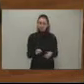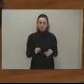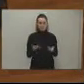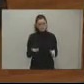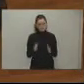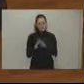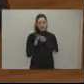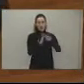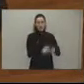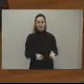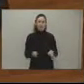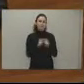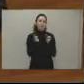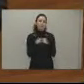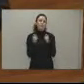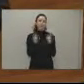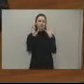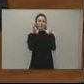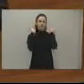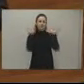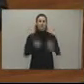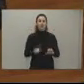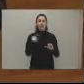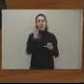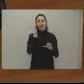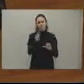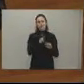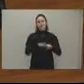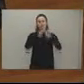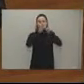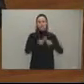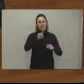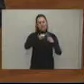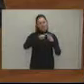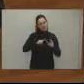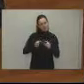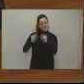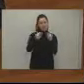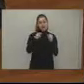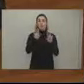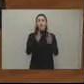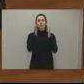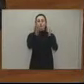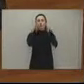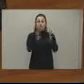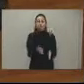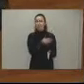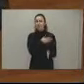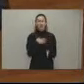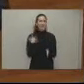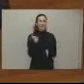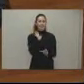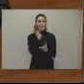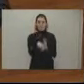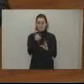catastrofismo ya lo hemos visto y ya lo hemos analizado y ya lo hemos dematido. Lo que pasa es que usted no quiere entrar en ello. Yo podría